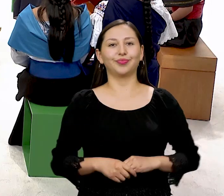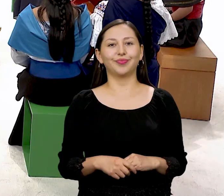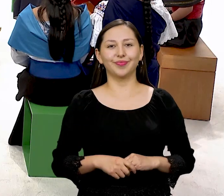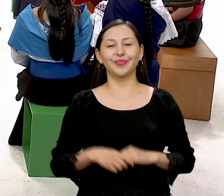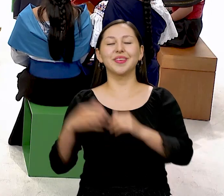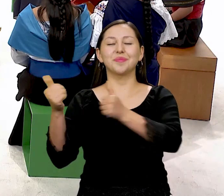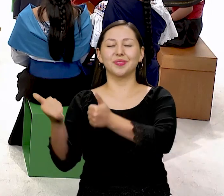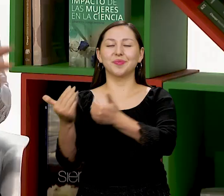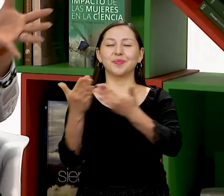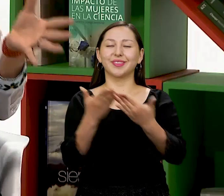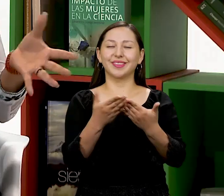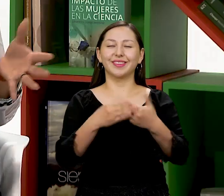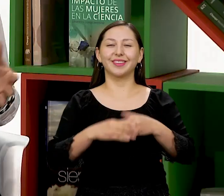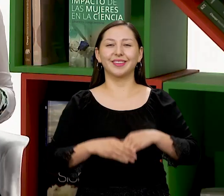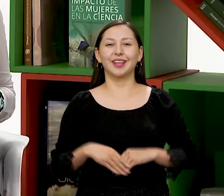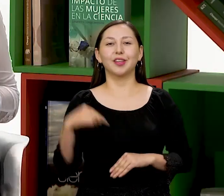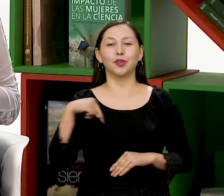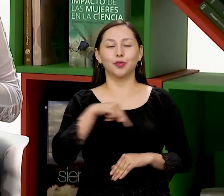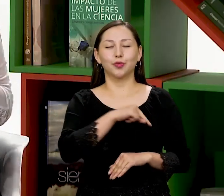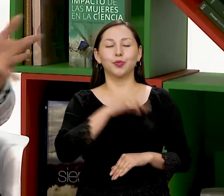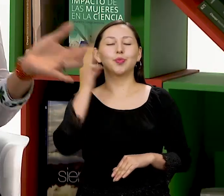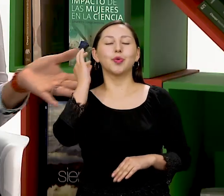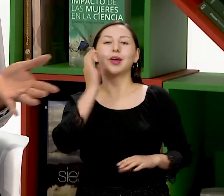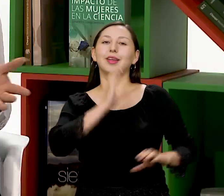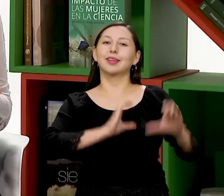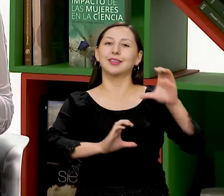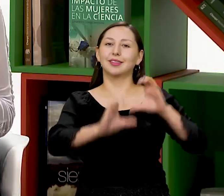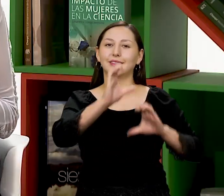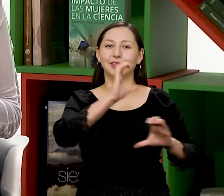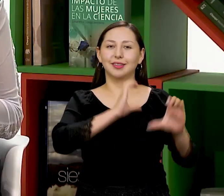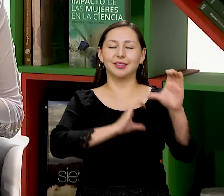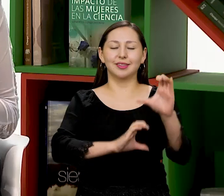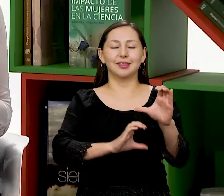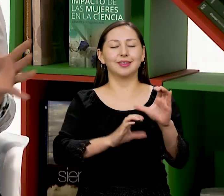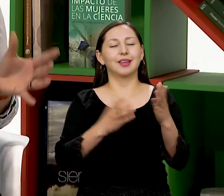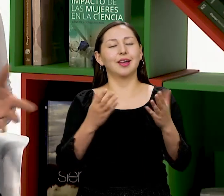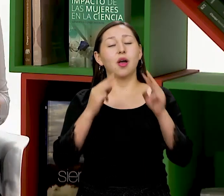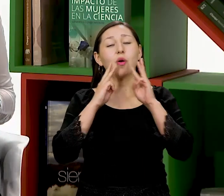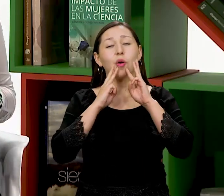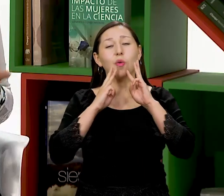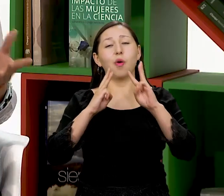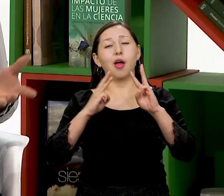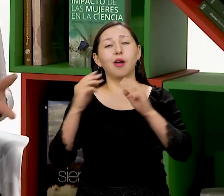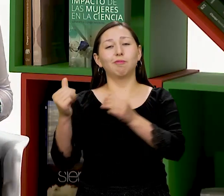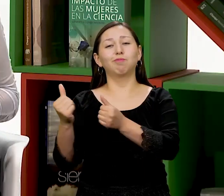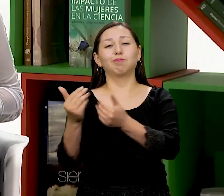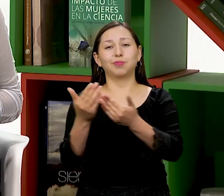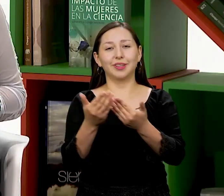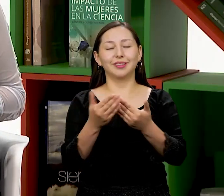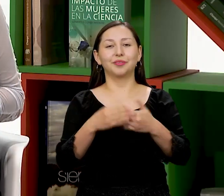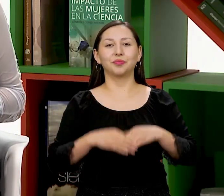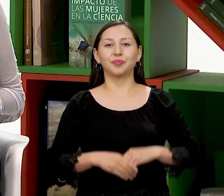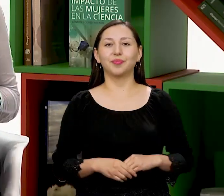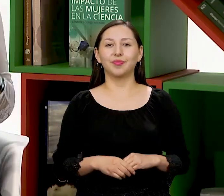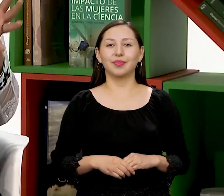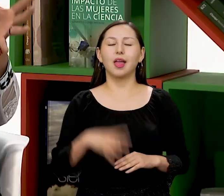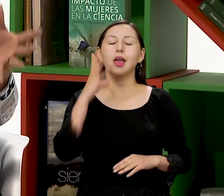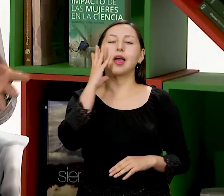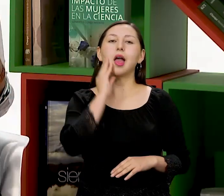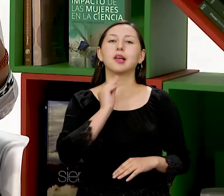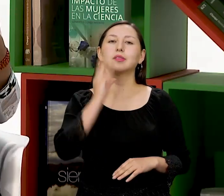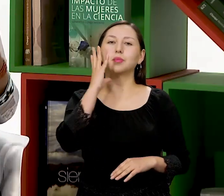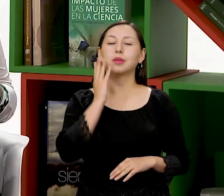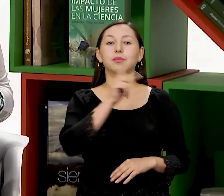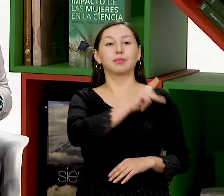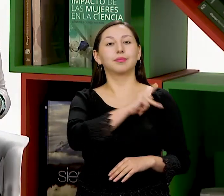estas dudas. Bienvenida, Janet. Somos Mujeres y Hacemos Ciencia. Estamos encantados de contar contigo y